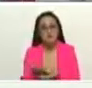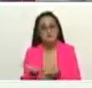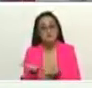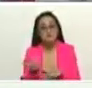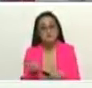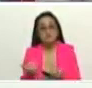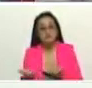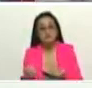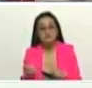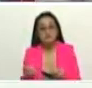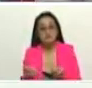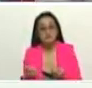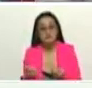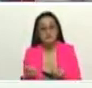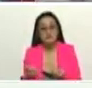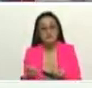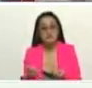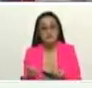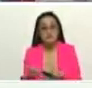solicitudes para